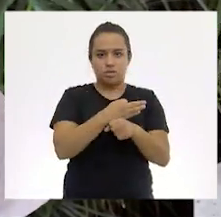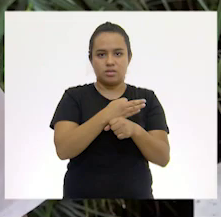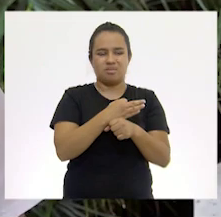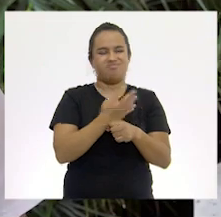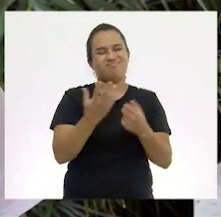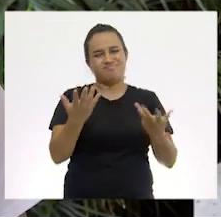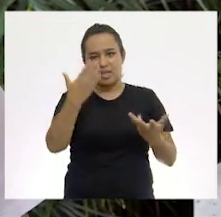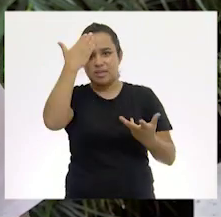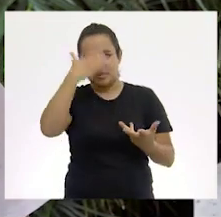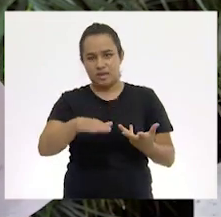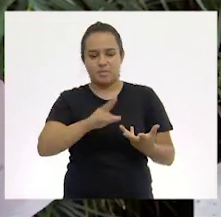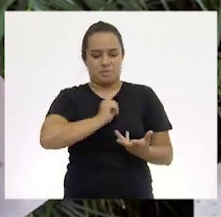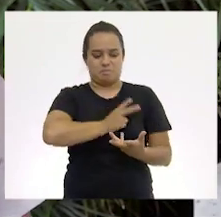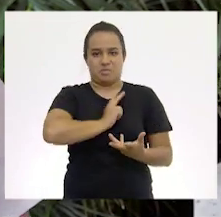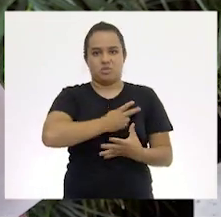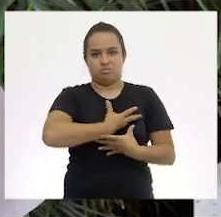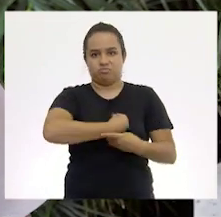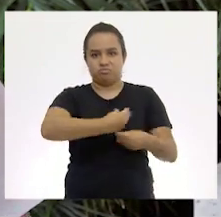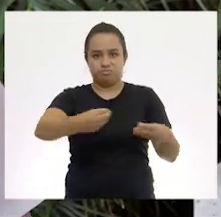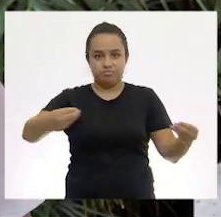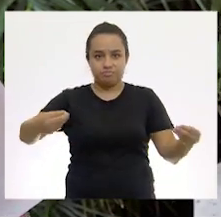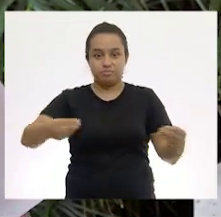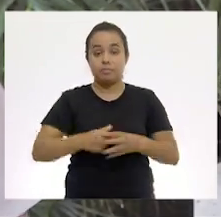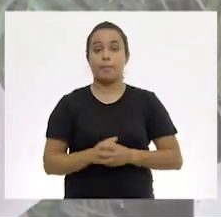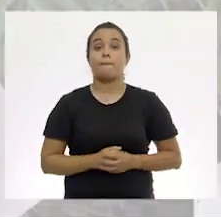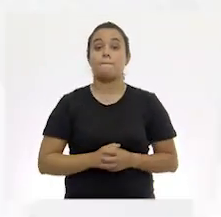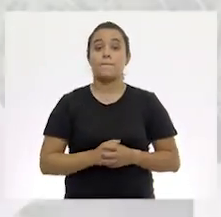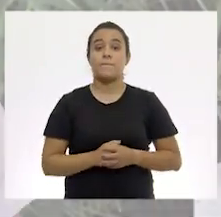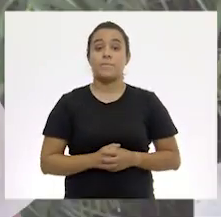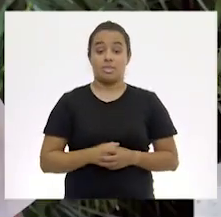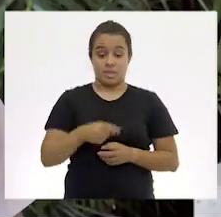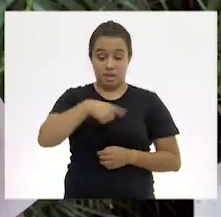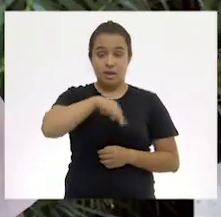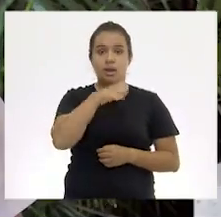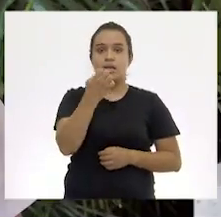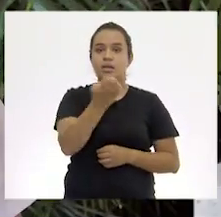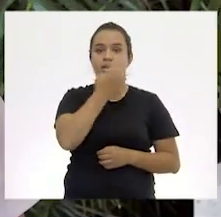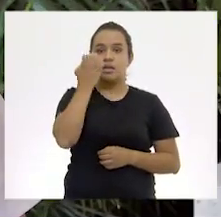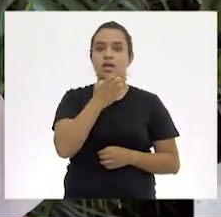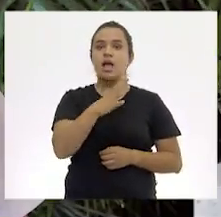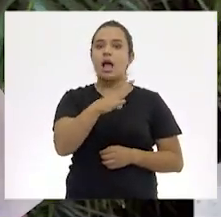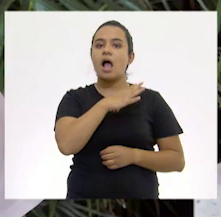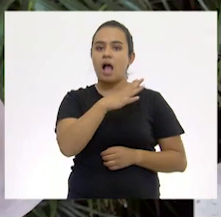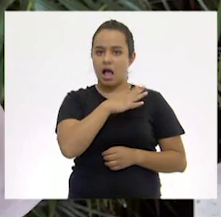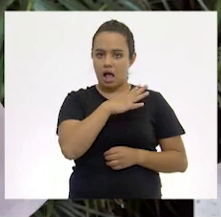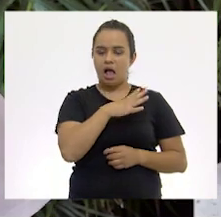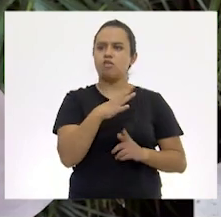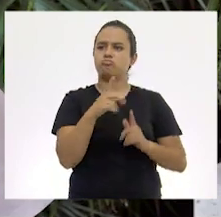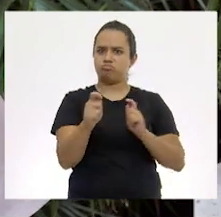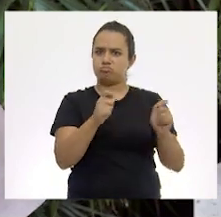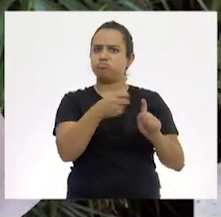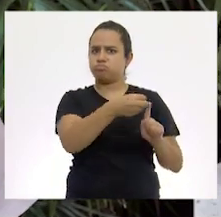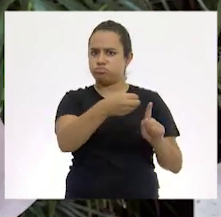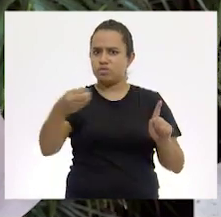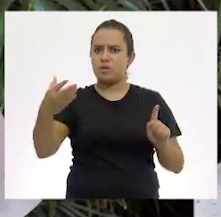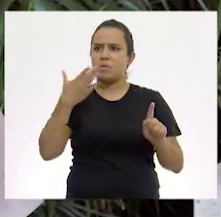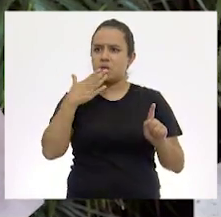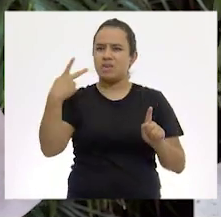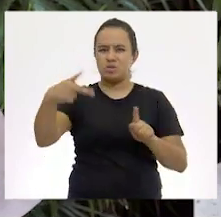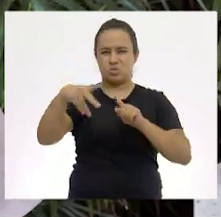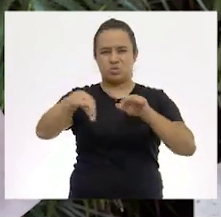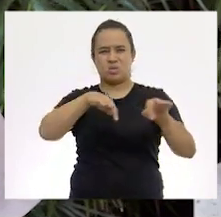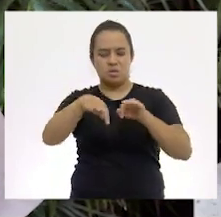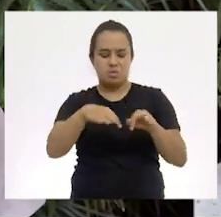esto del virus. En nuestra escuela se está teniendo un muy buen control por parte del personal,